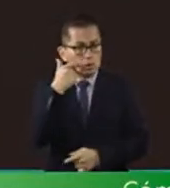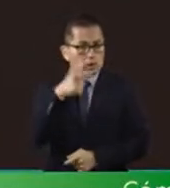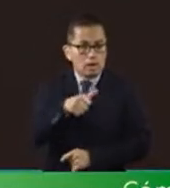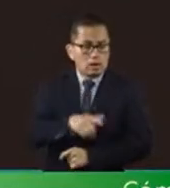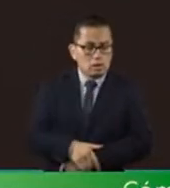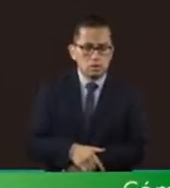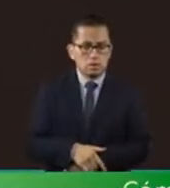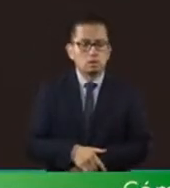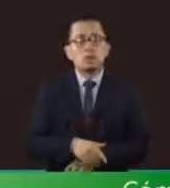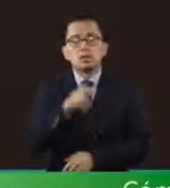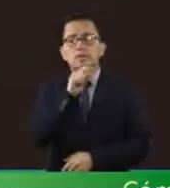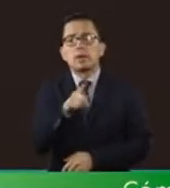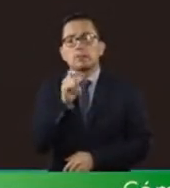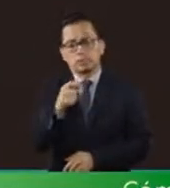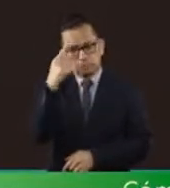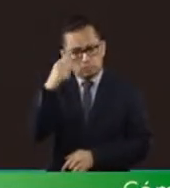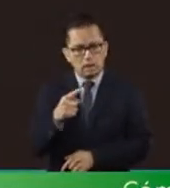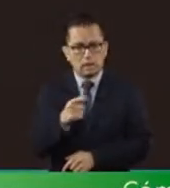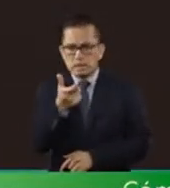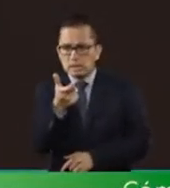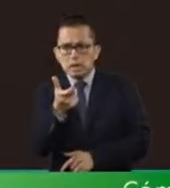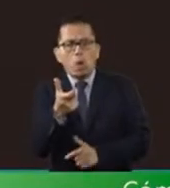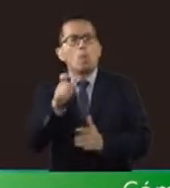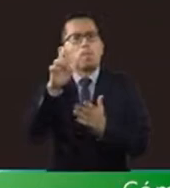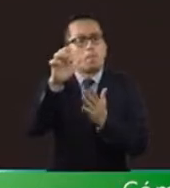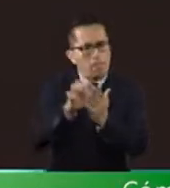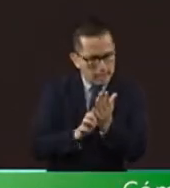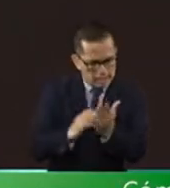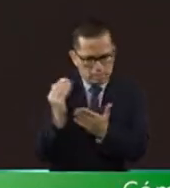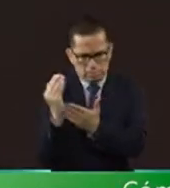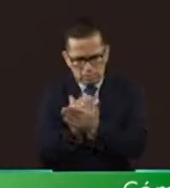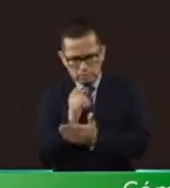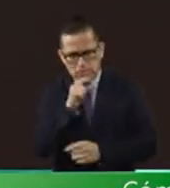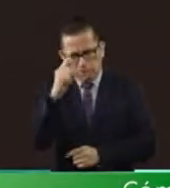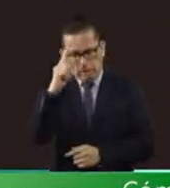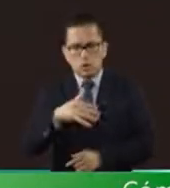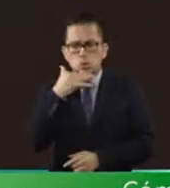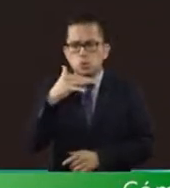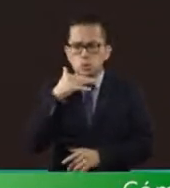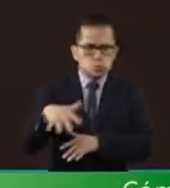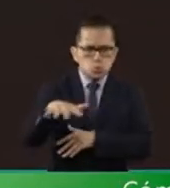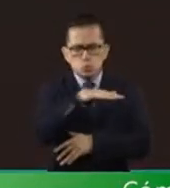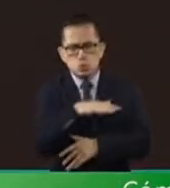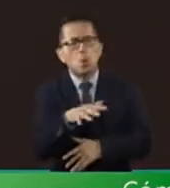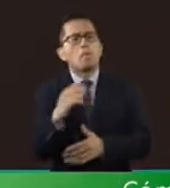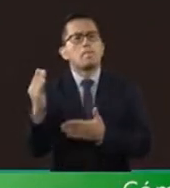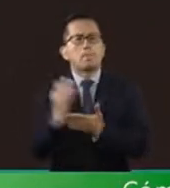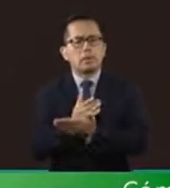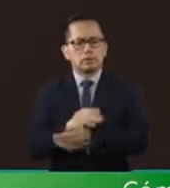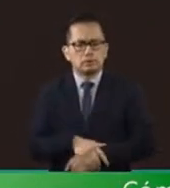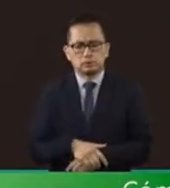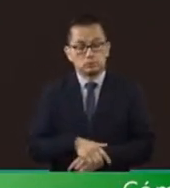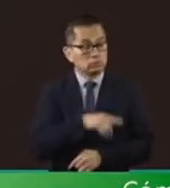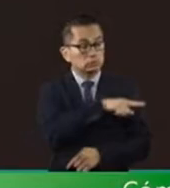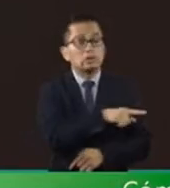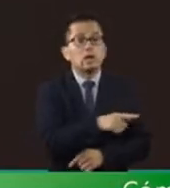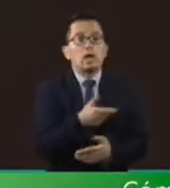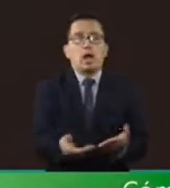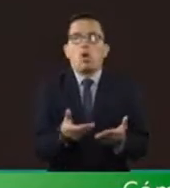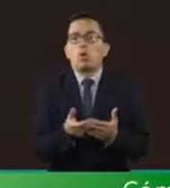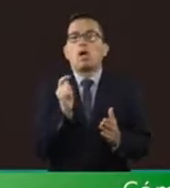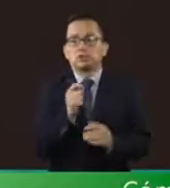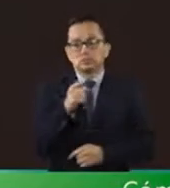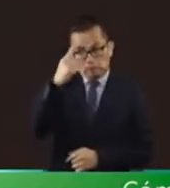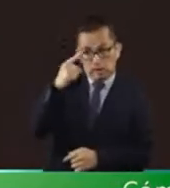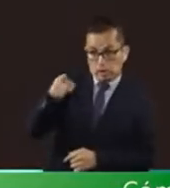está esperando reducciones de costos y de contaminación más bien lo que ustedes van a hacer es quitarle la responsabilidad